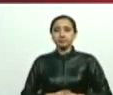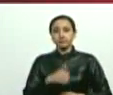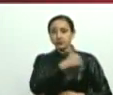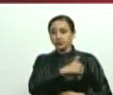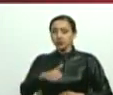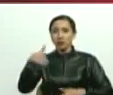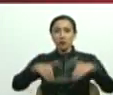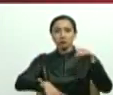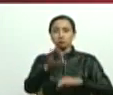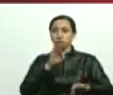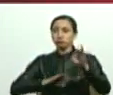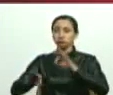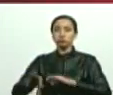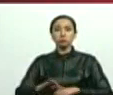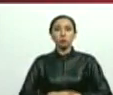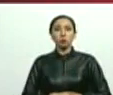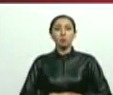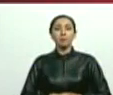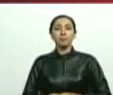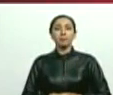mundo.